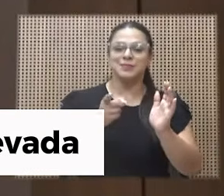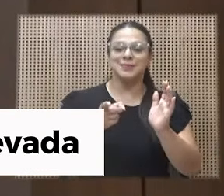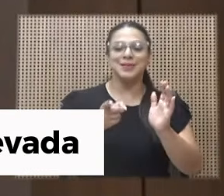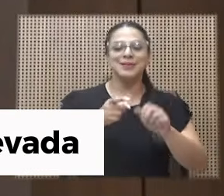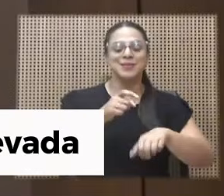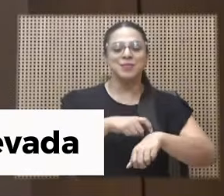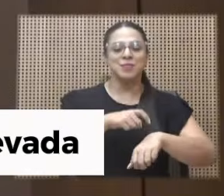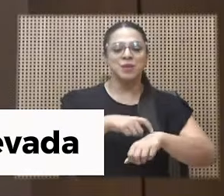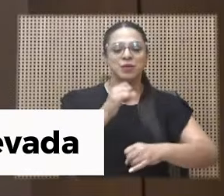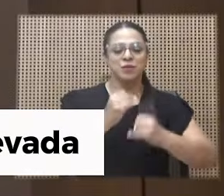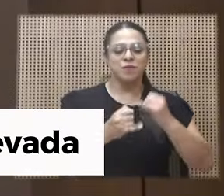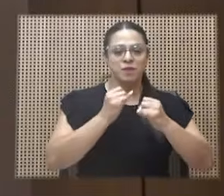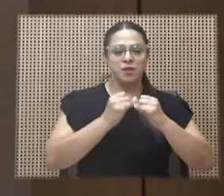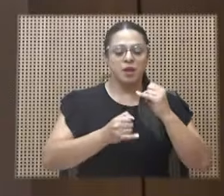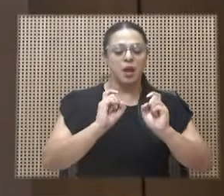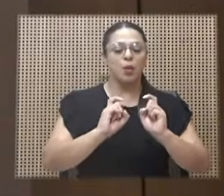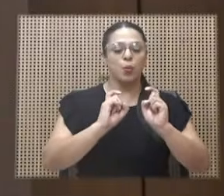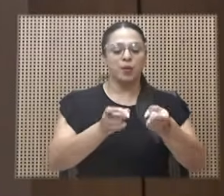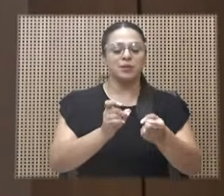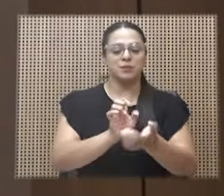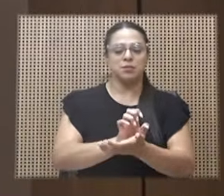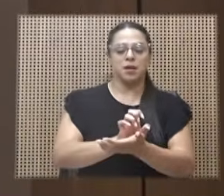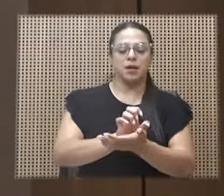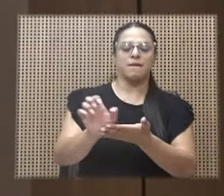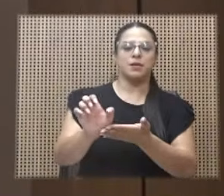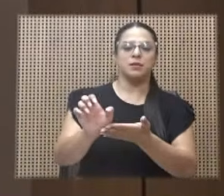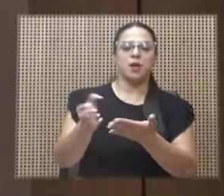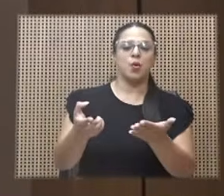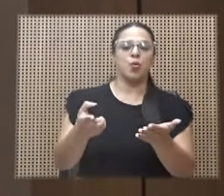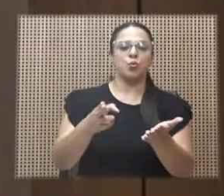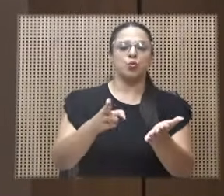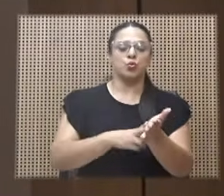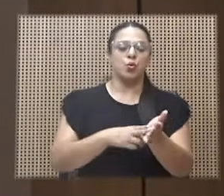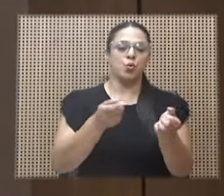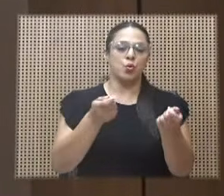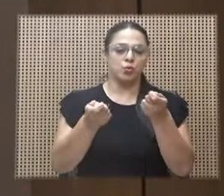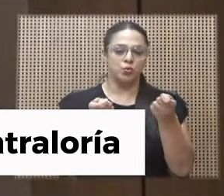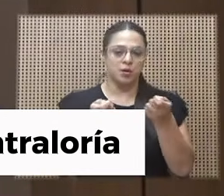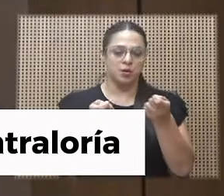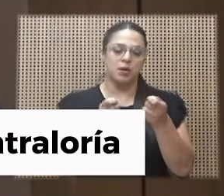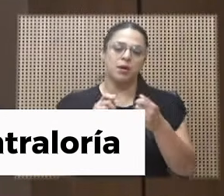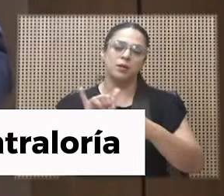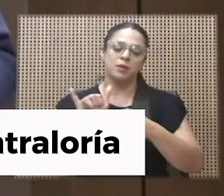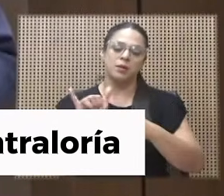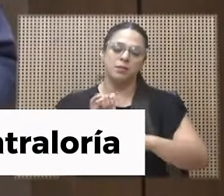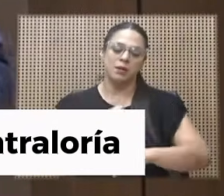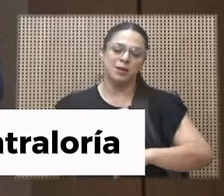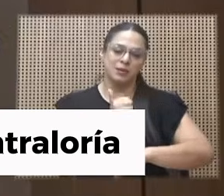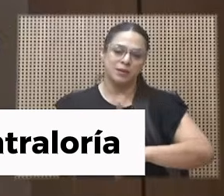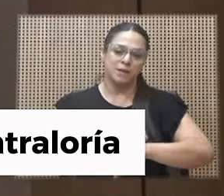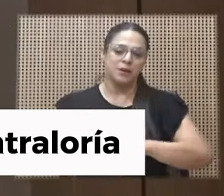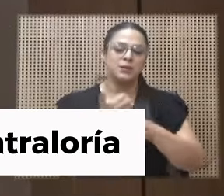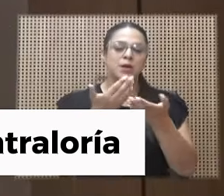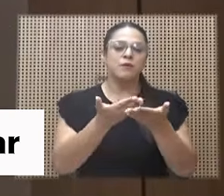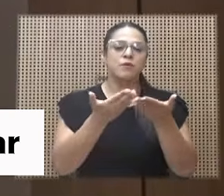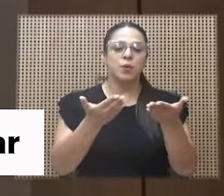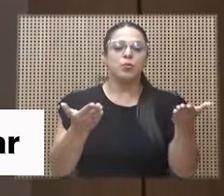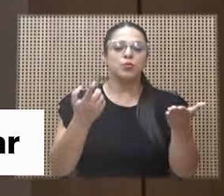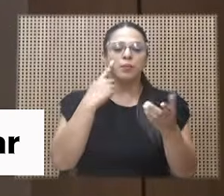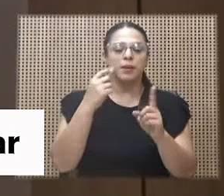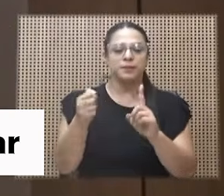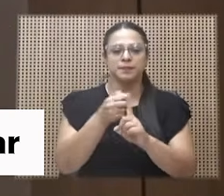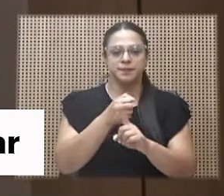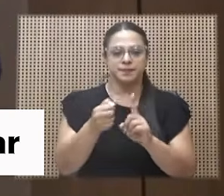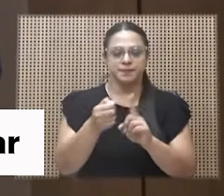de adjudicación evada el control de la Contraloría, sino que establece aquí el recurso de apelación ante la Contraloría General